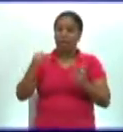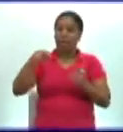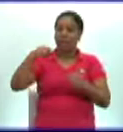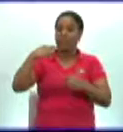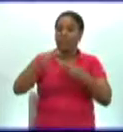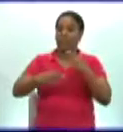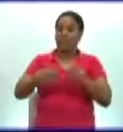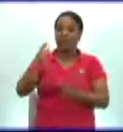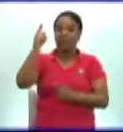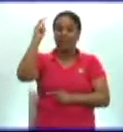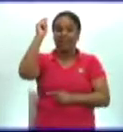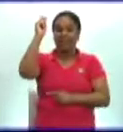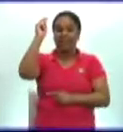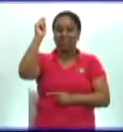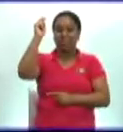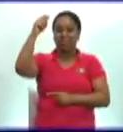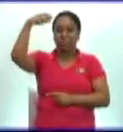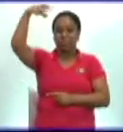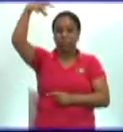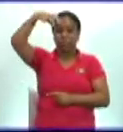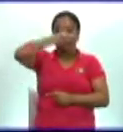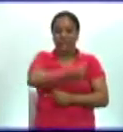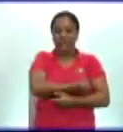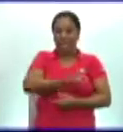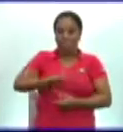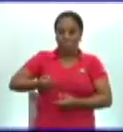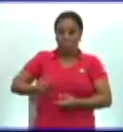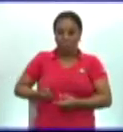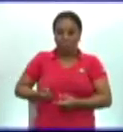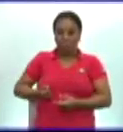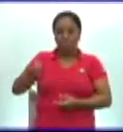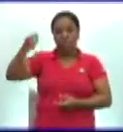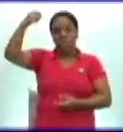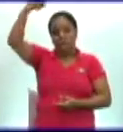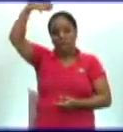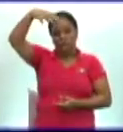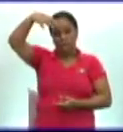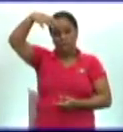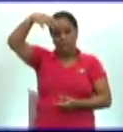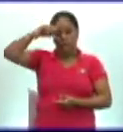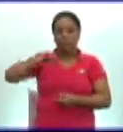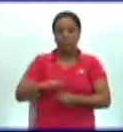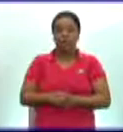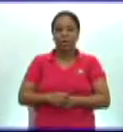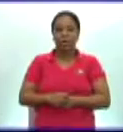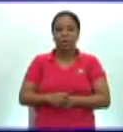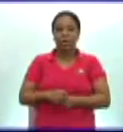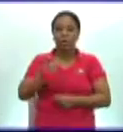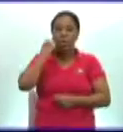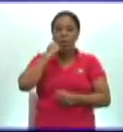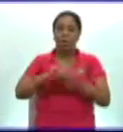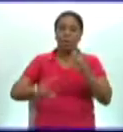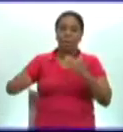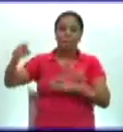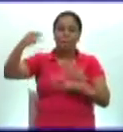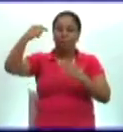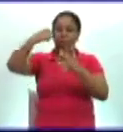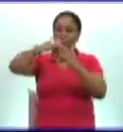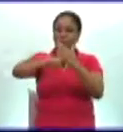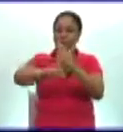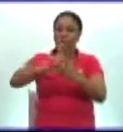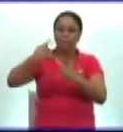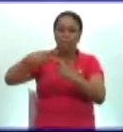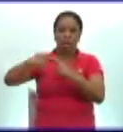que sostiene la lámpara. Esta es una fuerza que estudiarán con mayor profundidad en grados posteriores.